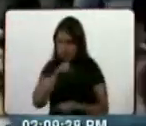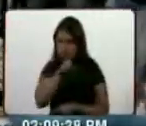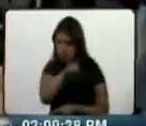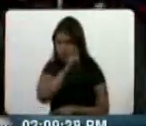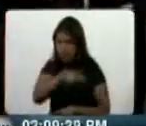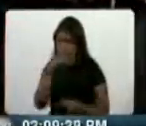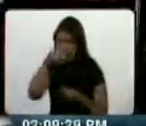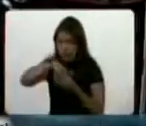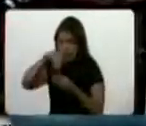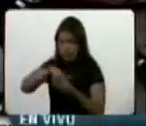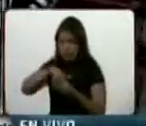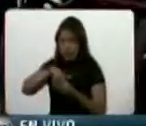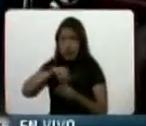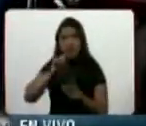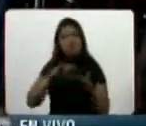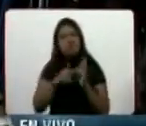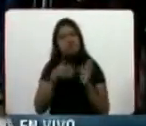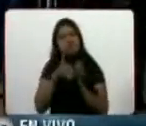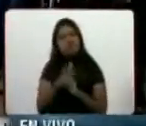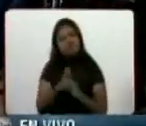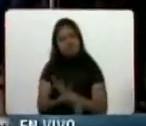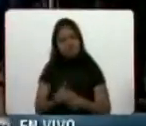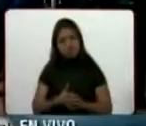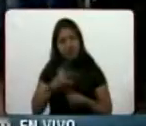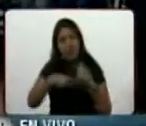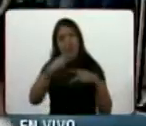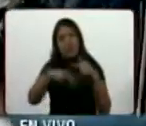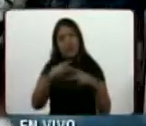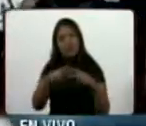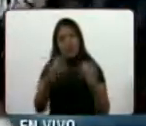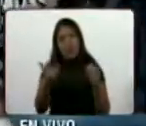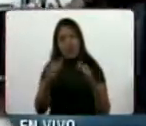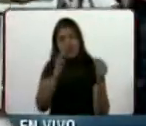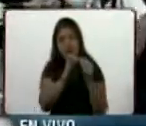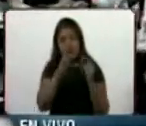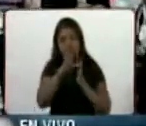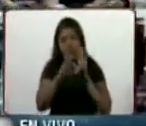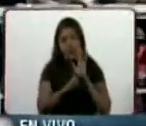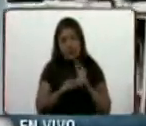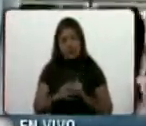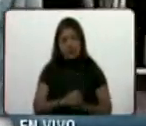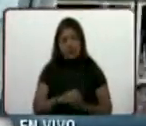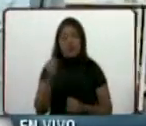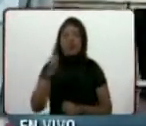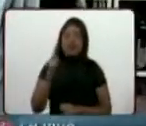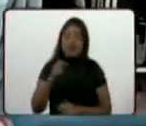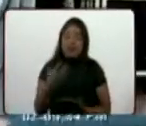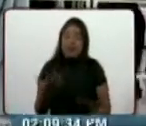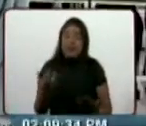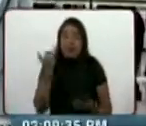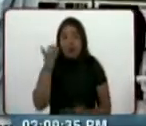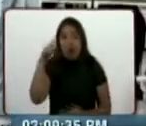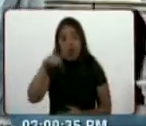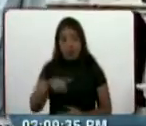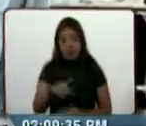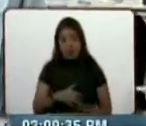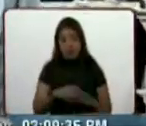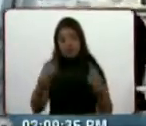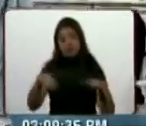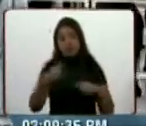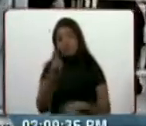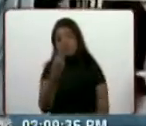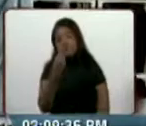voto. La significación que tiene para ustedes este proceso marcado en la Constitución. Sí, estamos aquí, imagínate, hoy cuando estamos cumpliendo 11